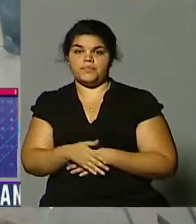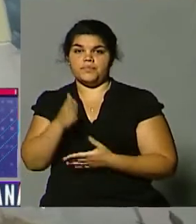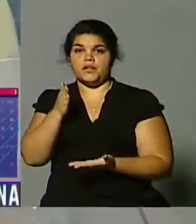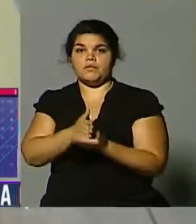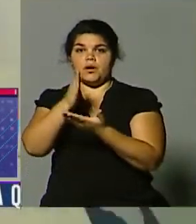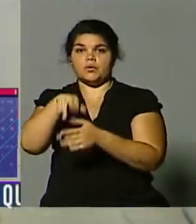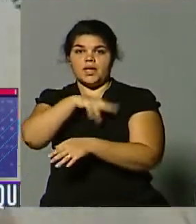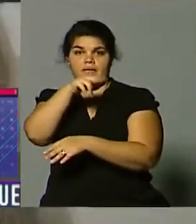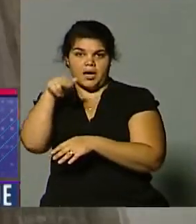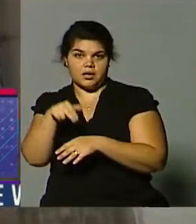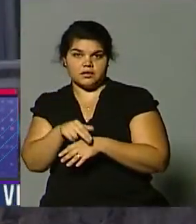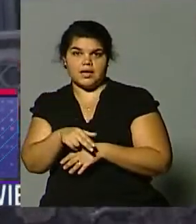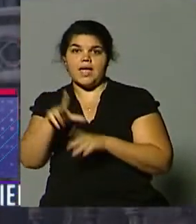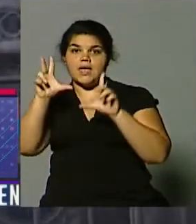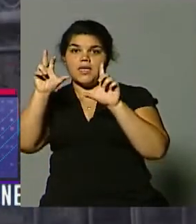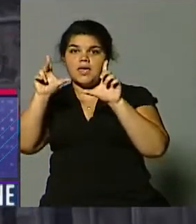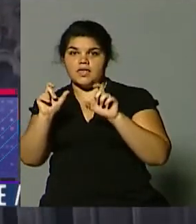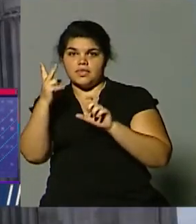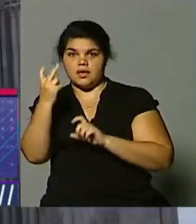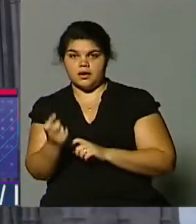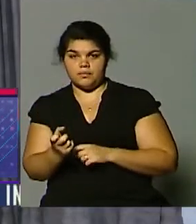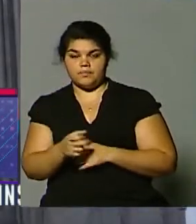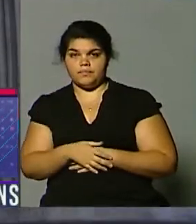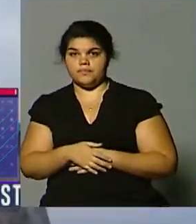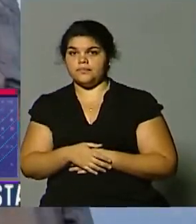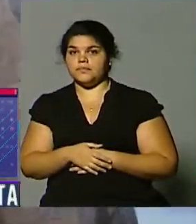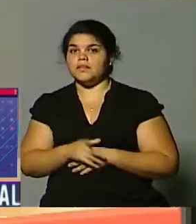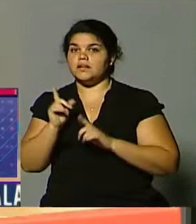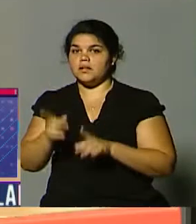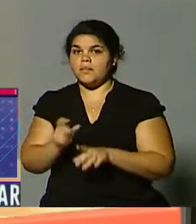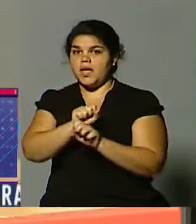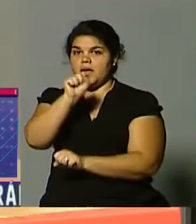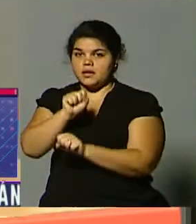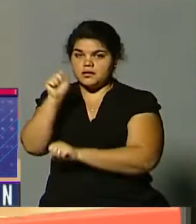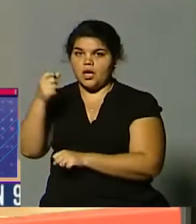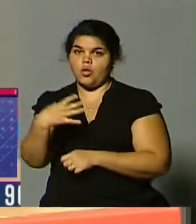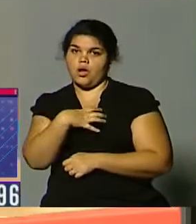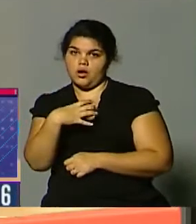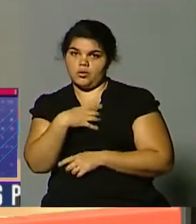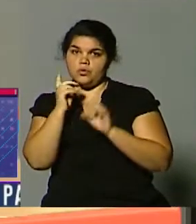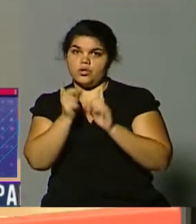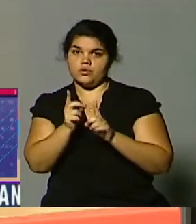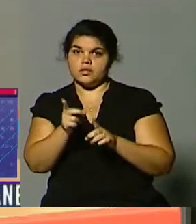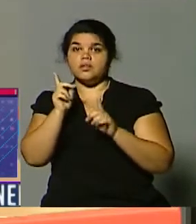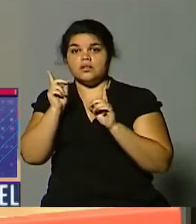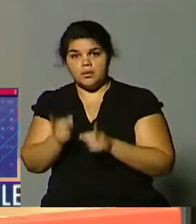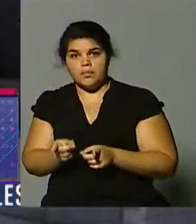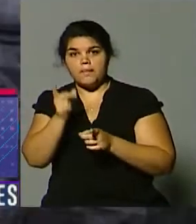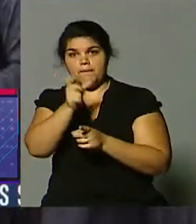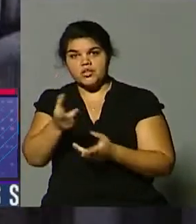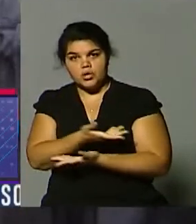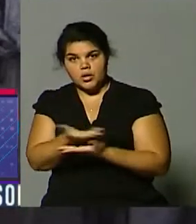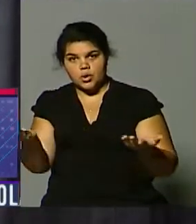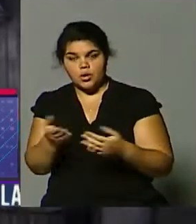de Artes en Instagram. Bueno, y está destinado a egresados, alumnos, docentes y también público en general. Exactamente, público